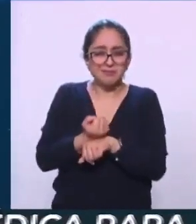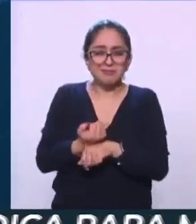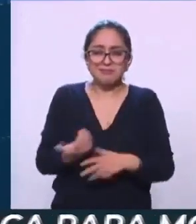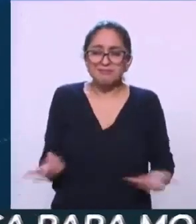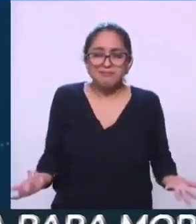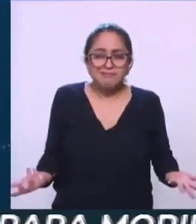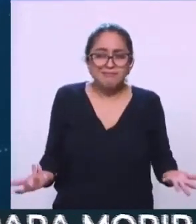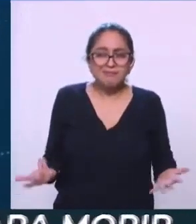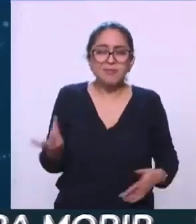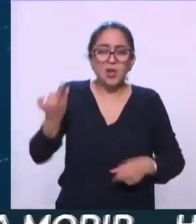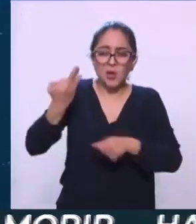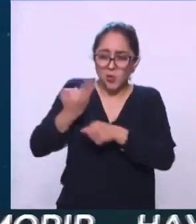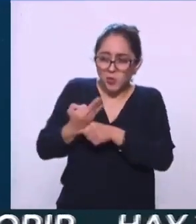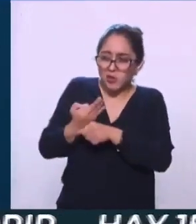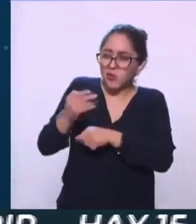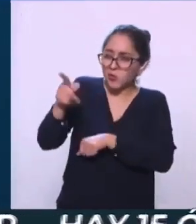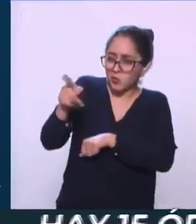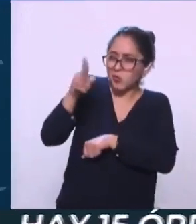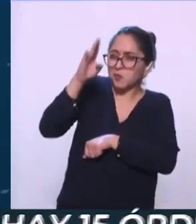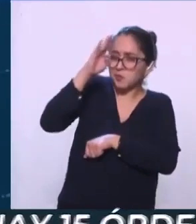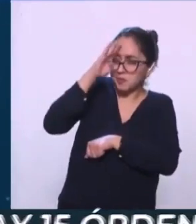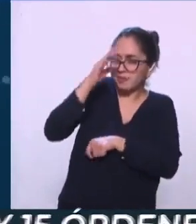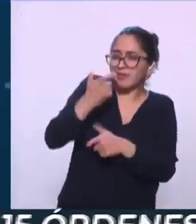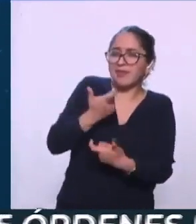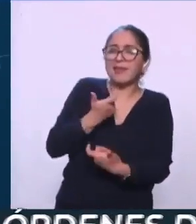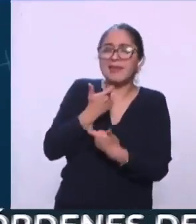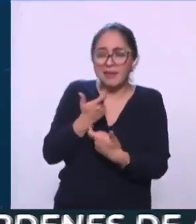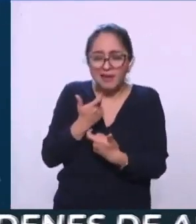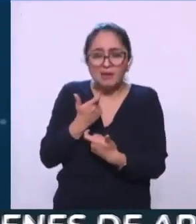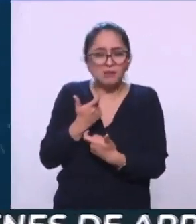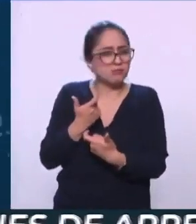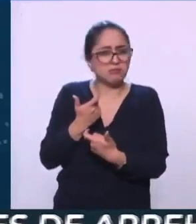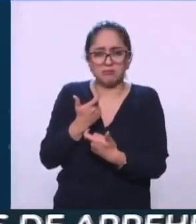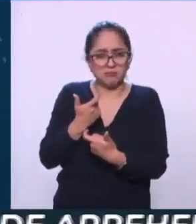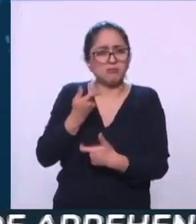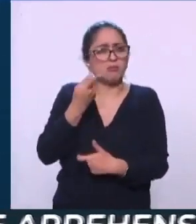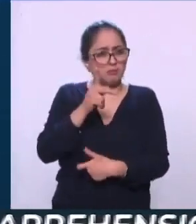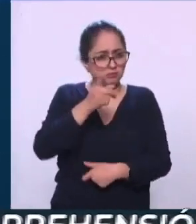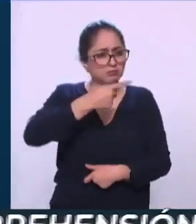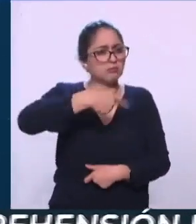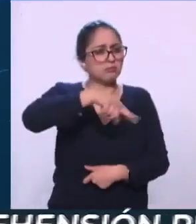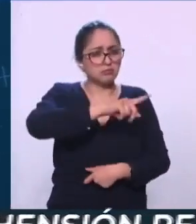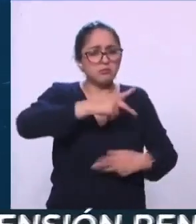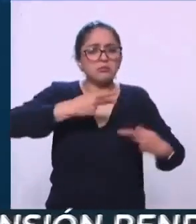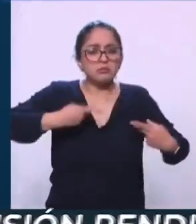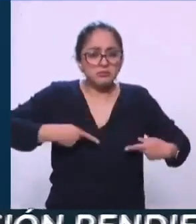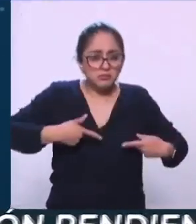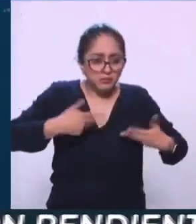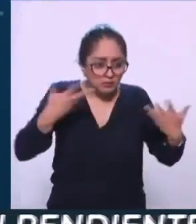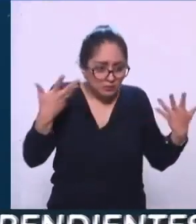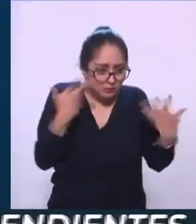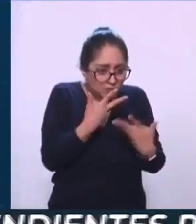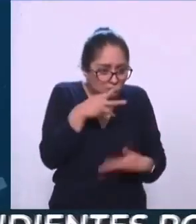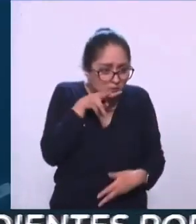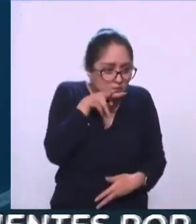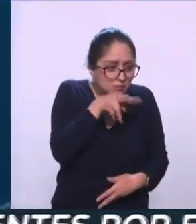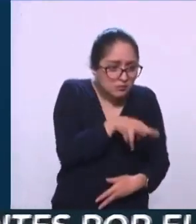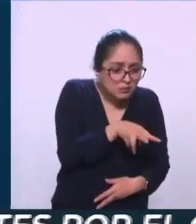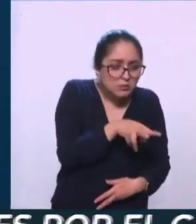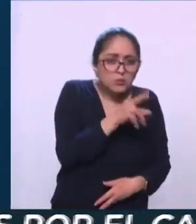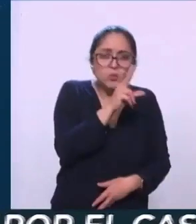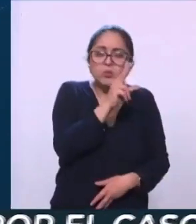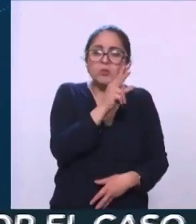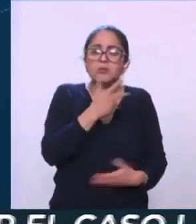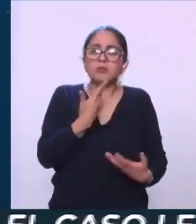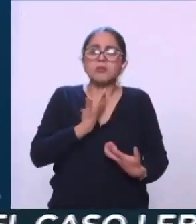Es risible, suena inverosímil, pero hay quienes lo creen, lo reproducen y se indignan a partir de esto.